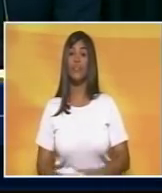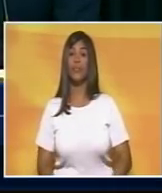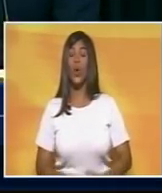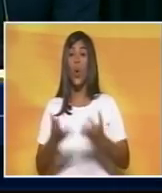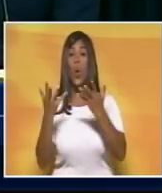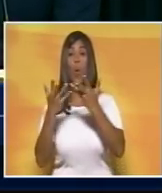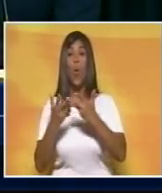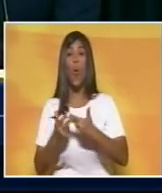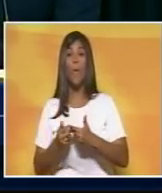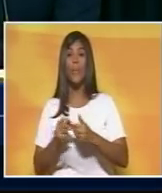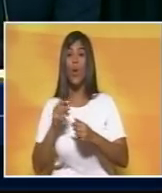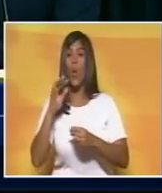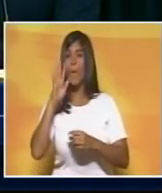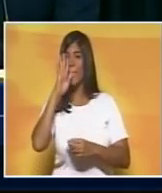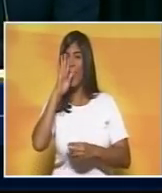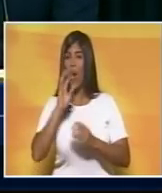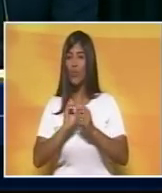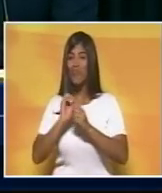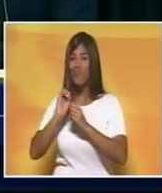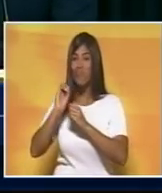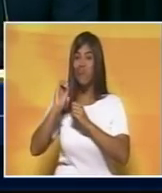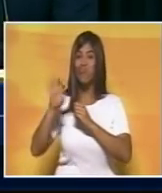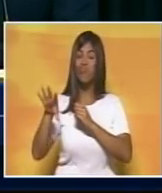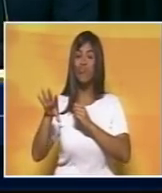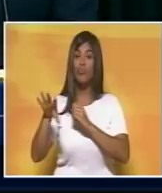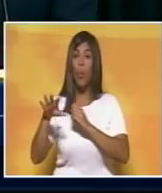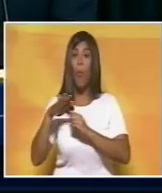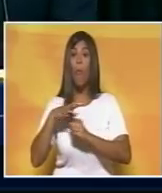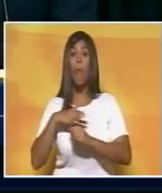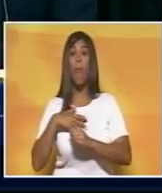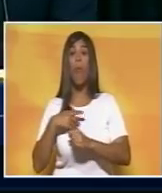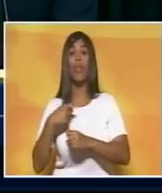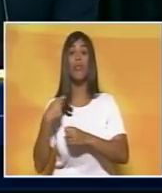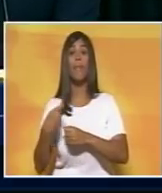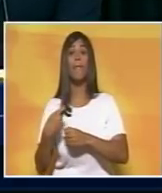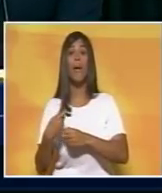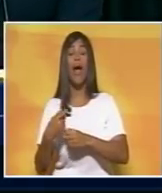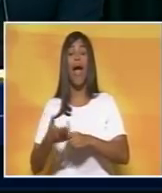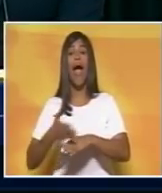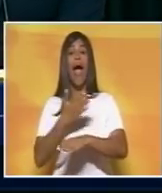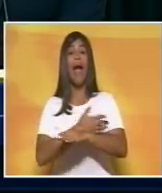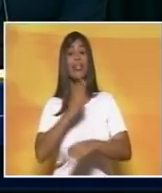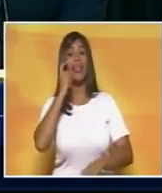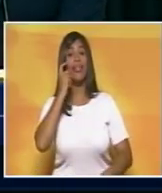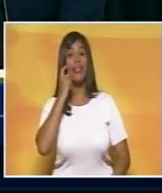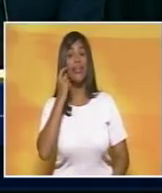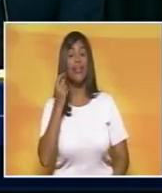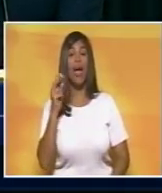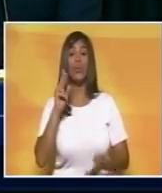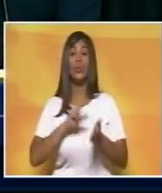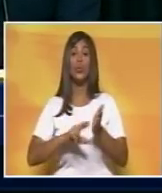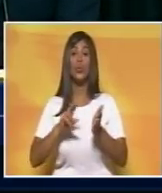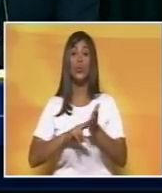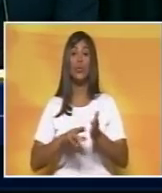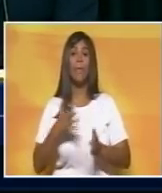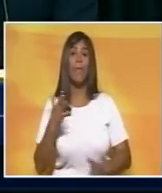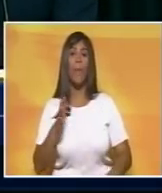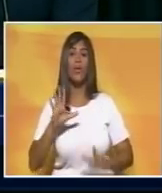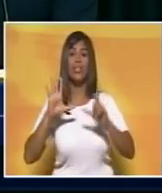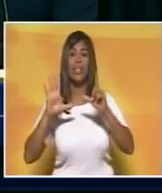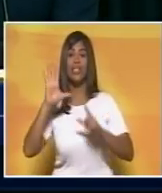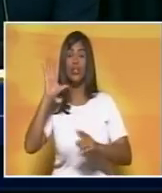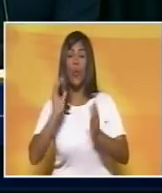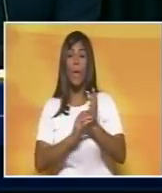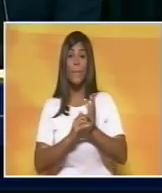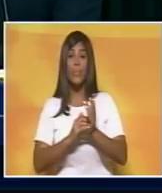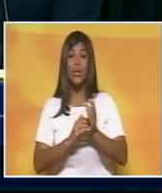los números de cuentas para hacer el depósito, que ascendía muchas veces a entre